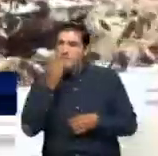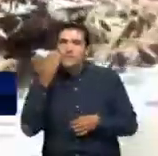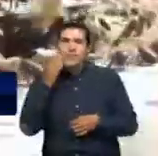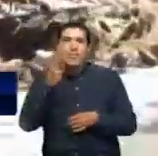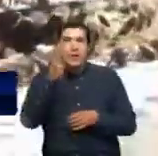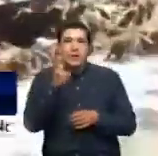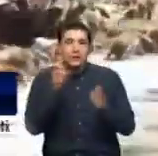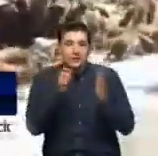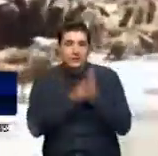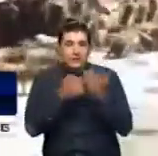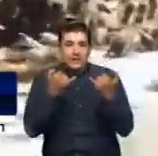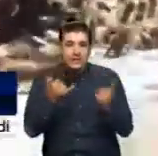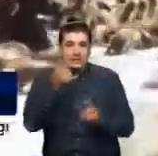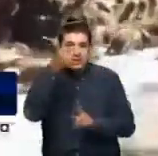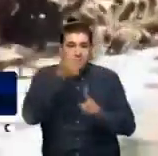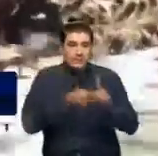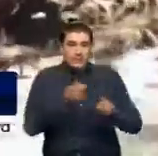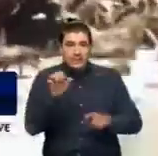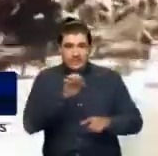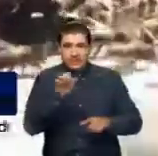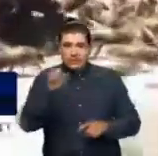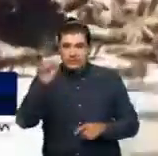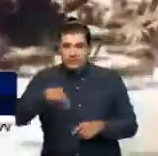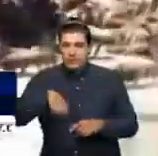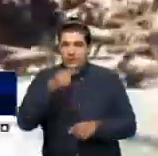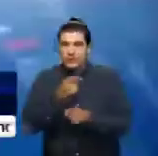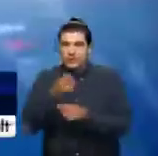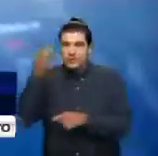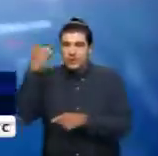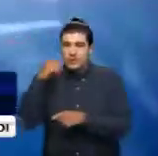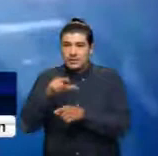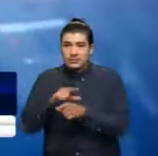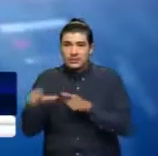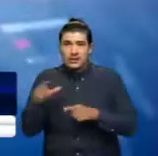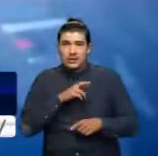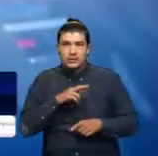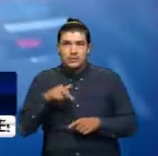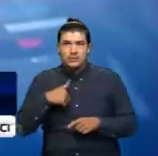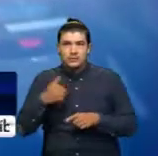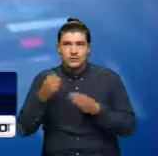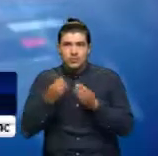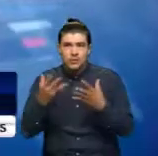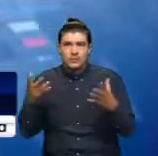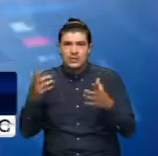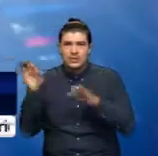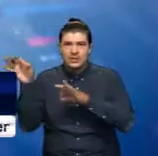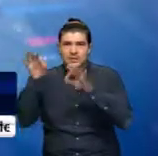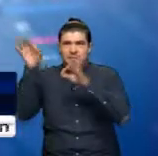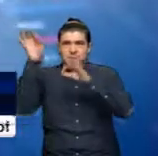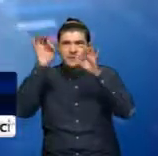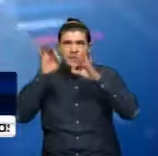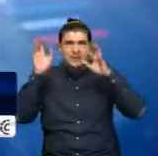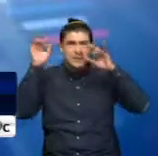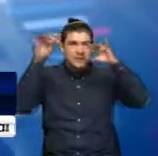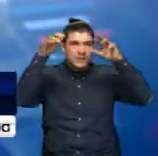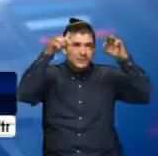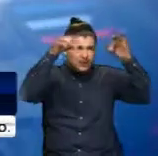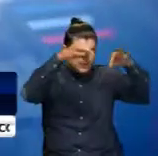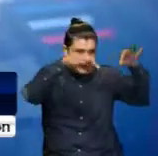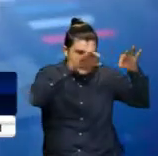que va corrido del mes de enero efectivamente esta semana tuvimos uno de mayor aglomeración en el barrio aquí